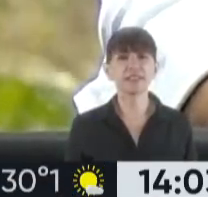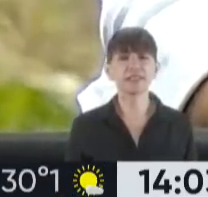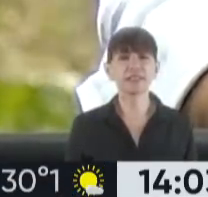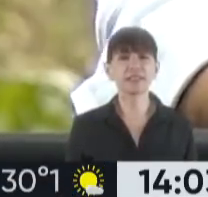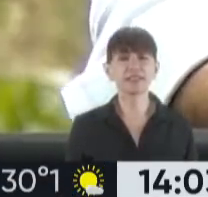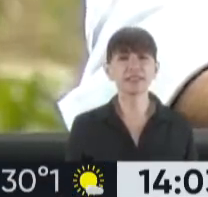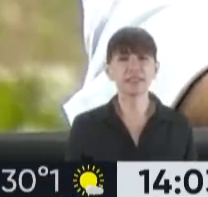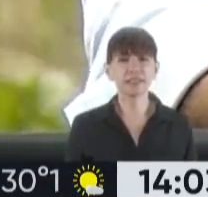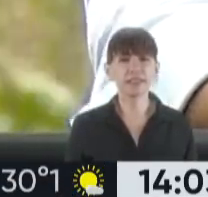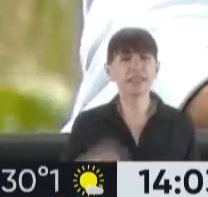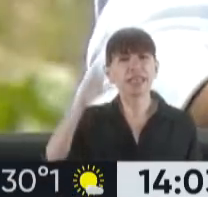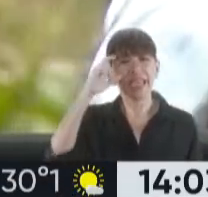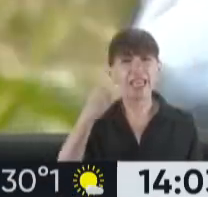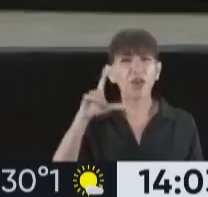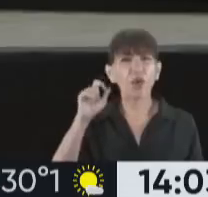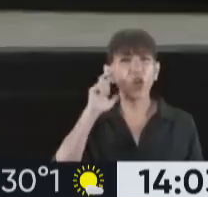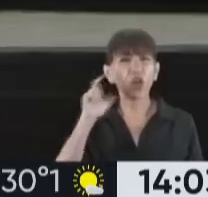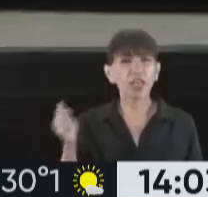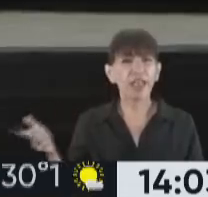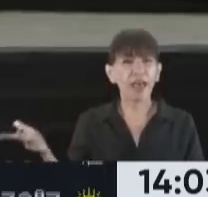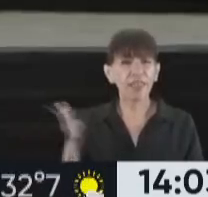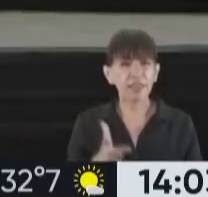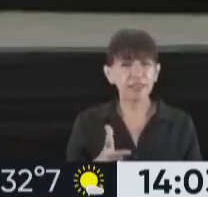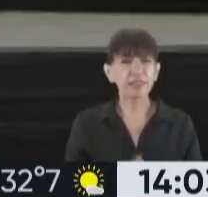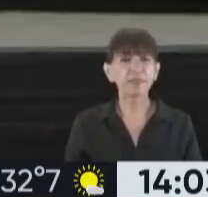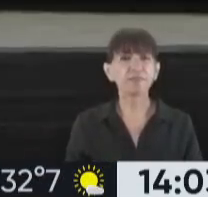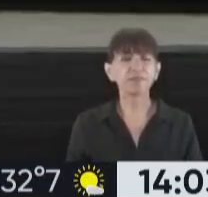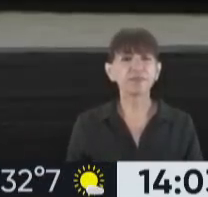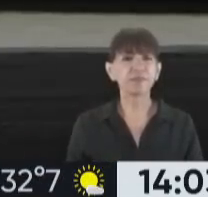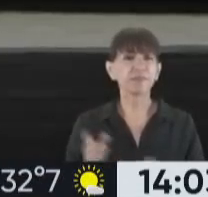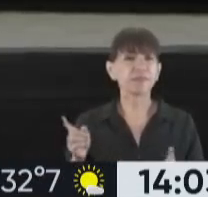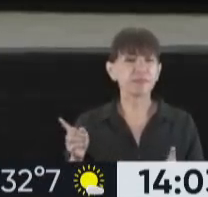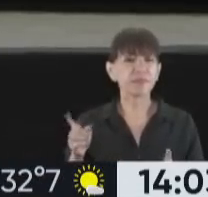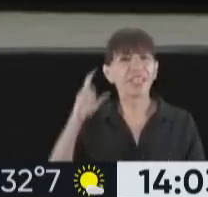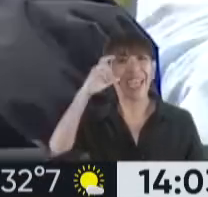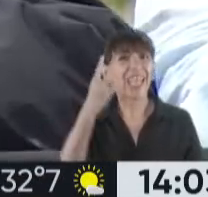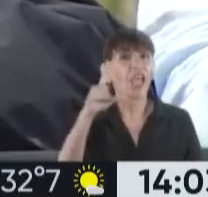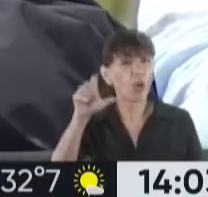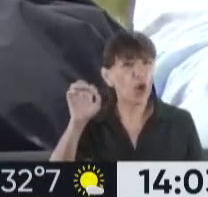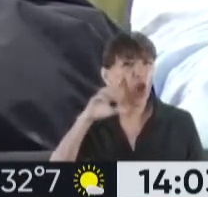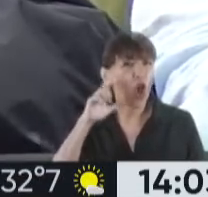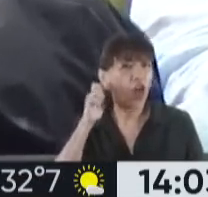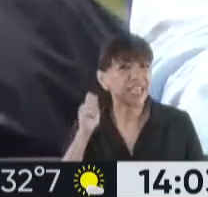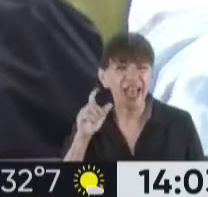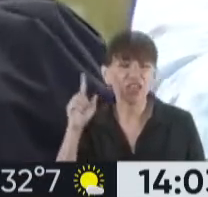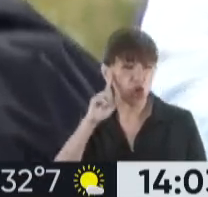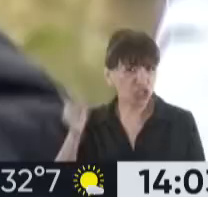Decía recién Eulogia que me conocía por televisión. Lo que Eulogia no sabe es que yo la conozco desde hace